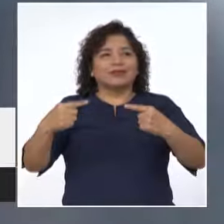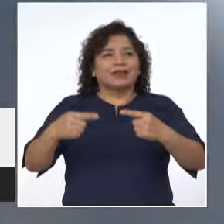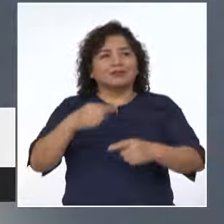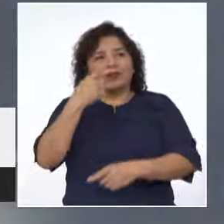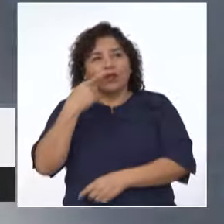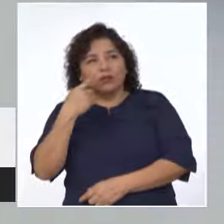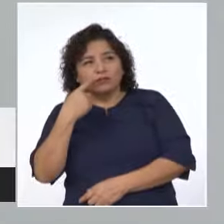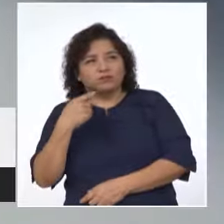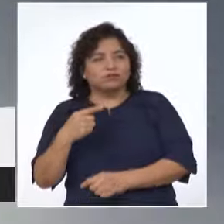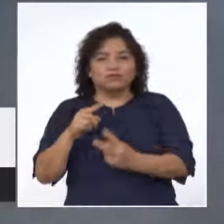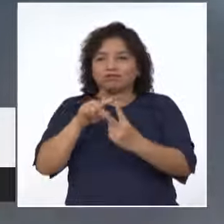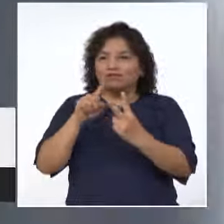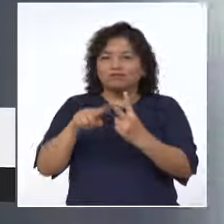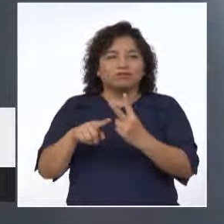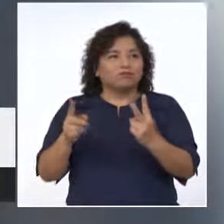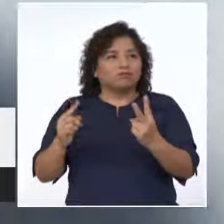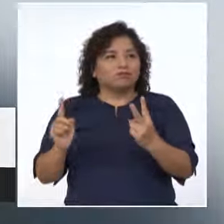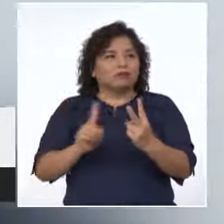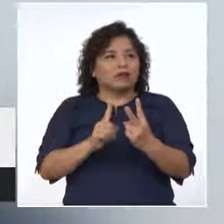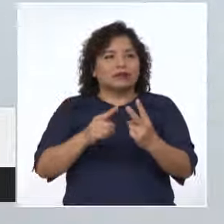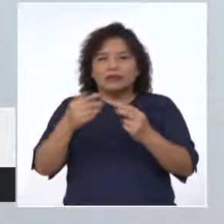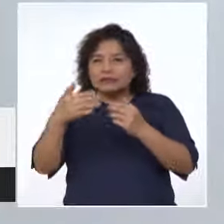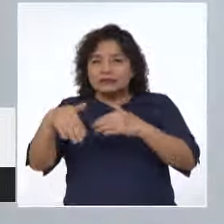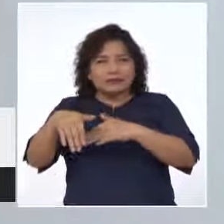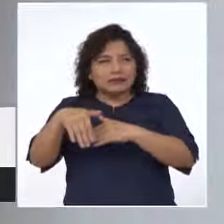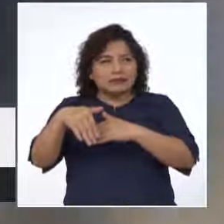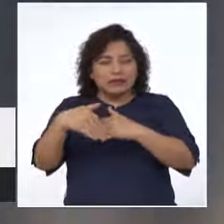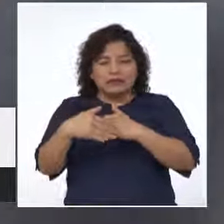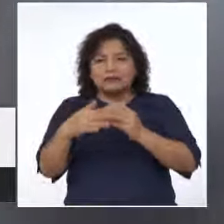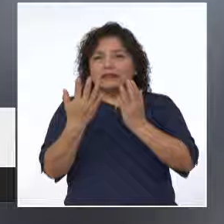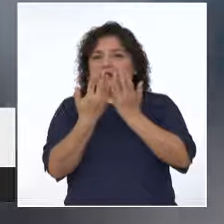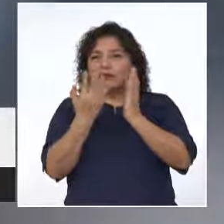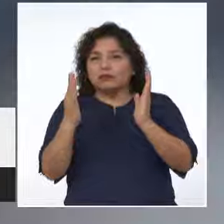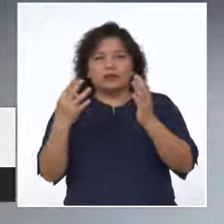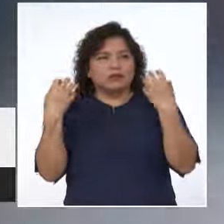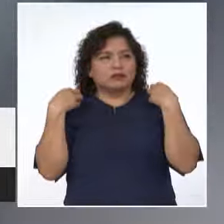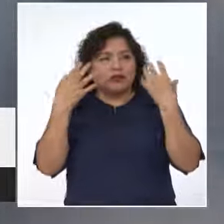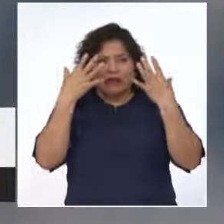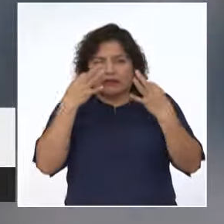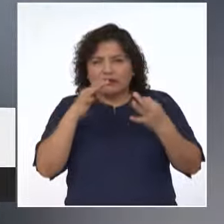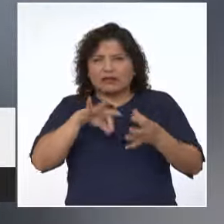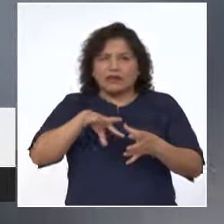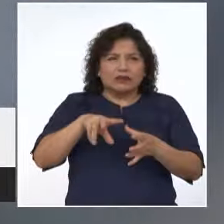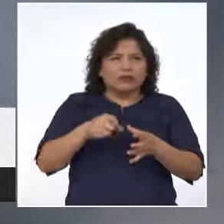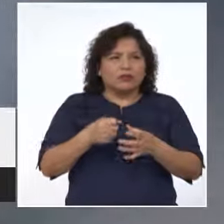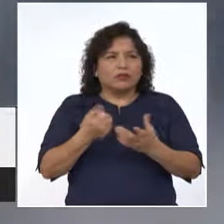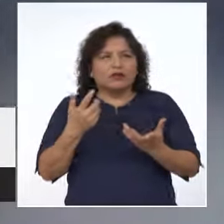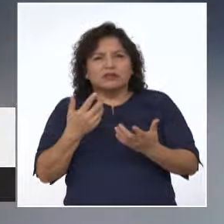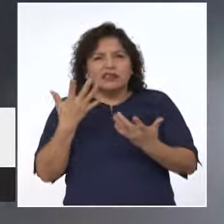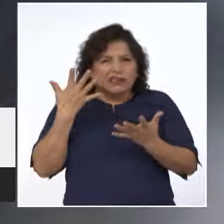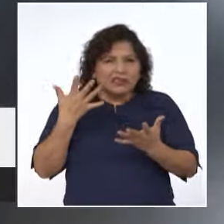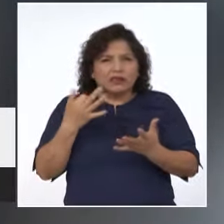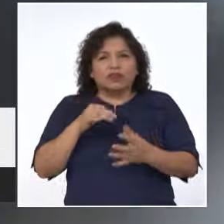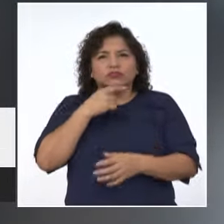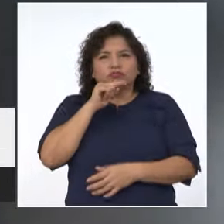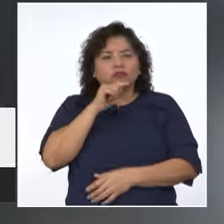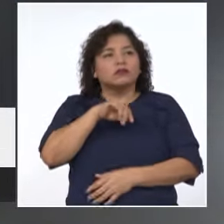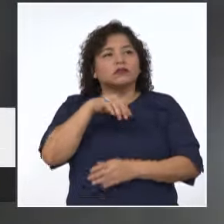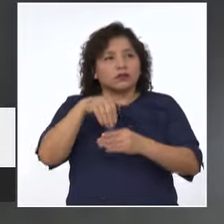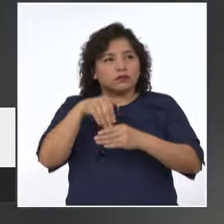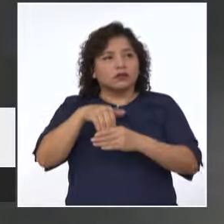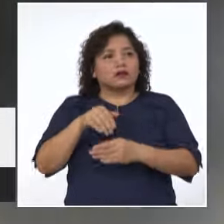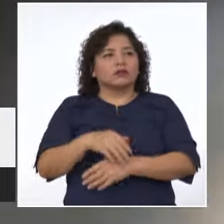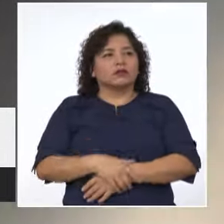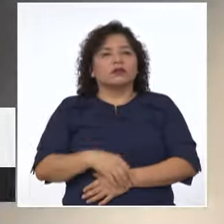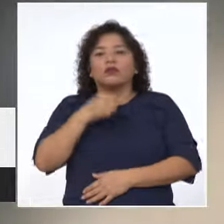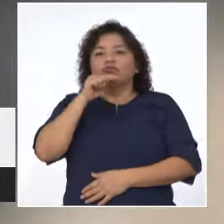delincuentes justito en la puerta de acá de la oficina. Creo que la han robado, asaltado a una chica del banco. Creo que ha